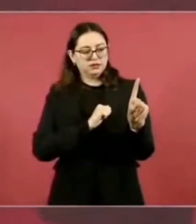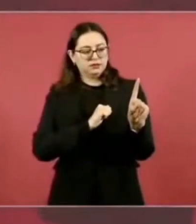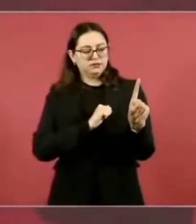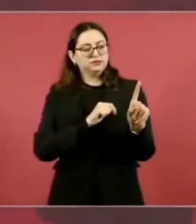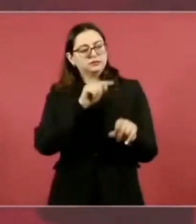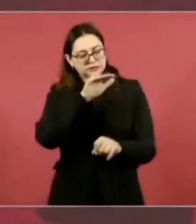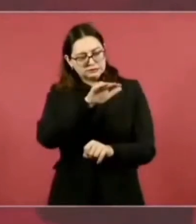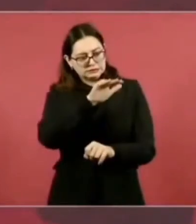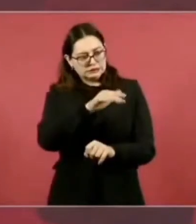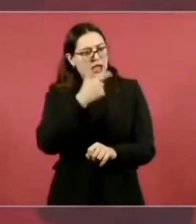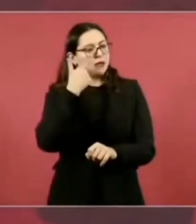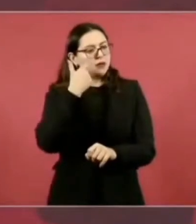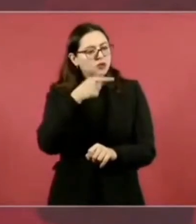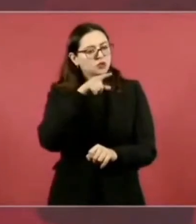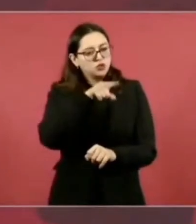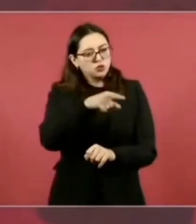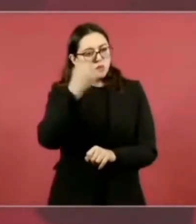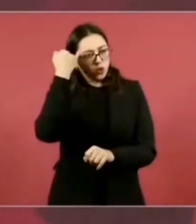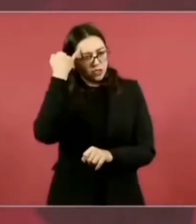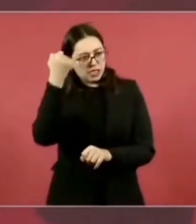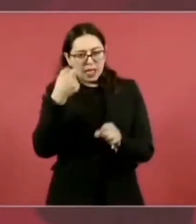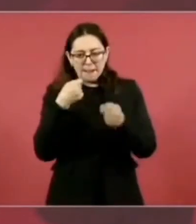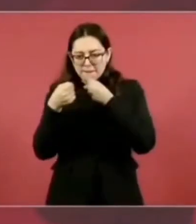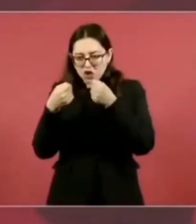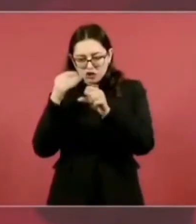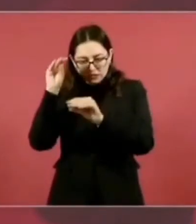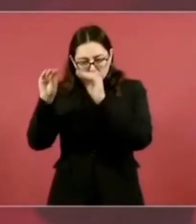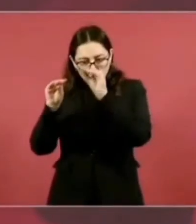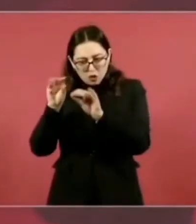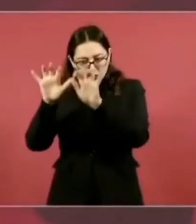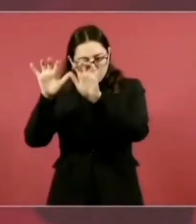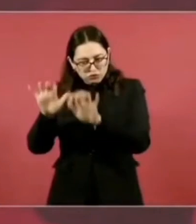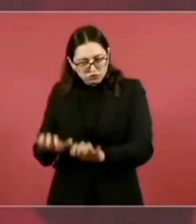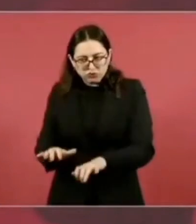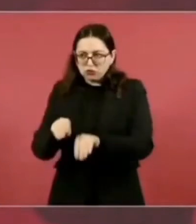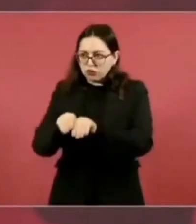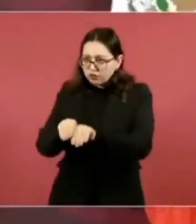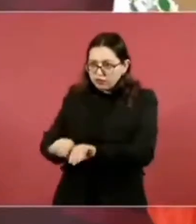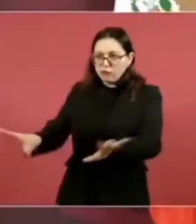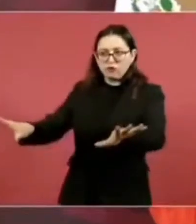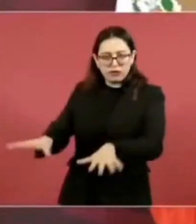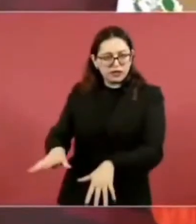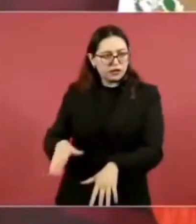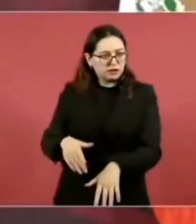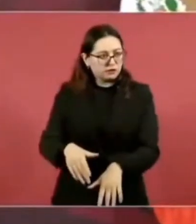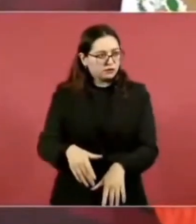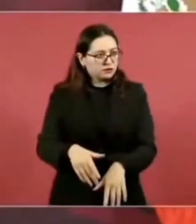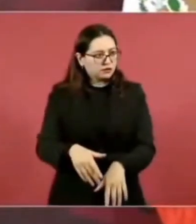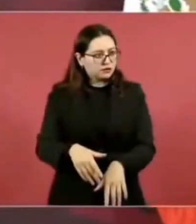una nota, como las que hacen ustedes, pónganlo,